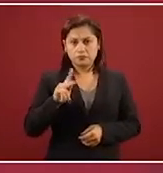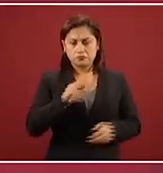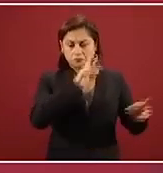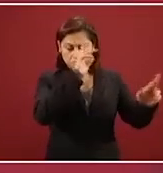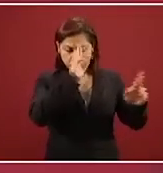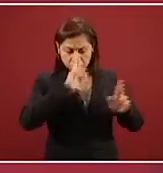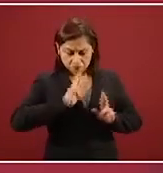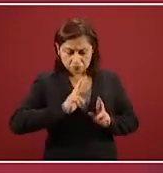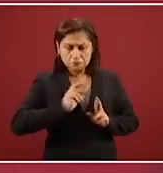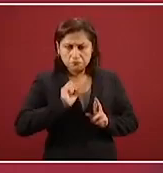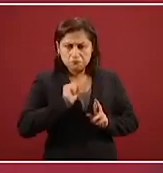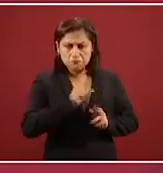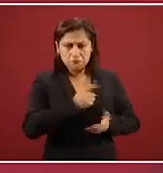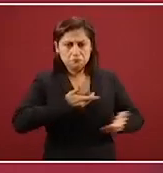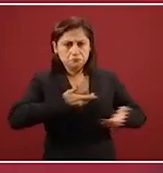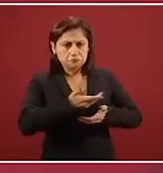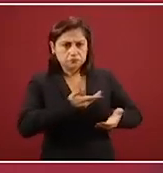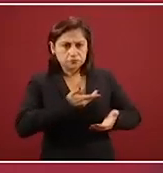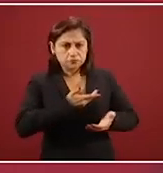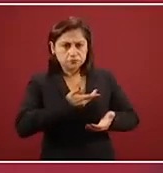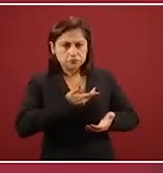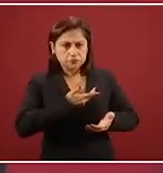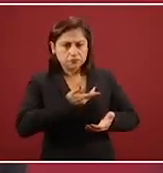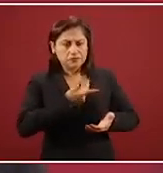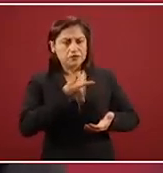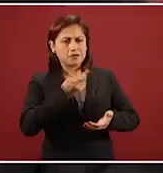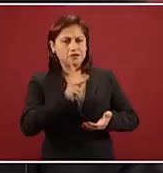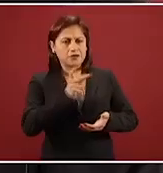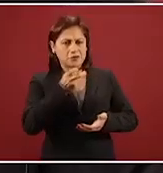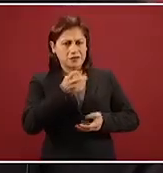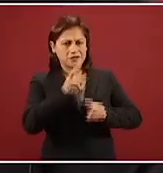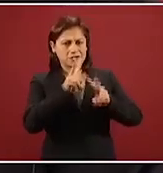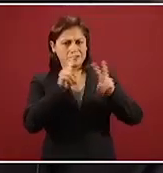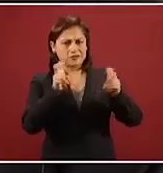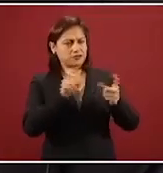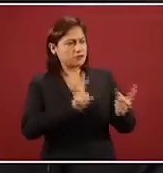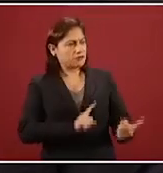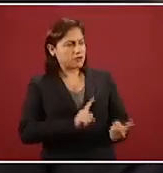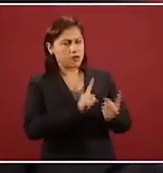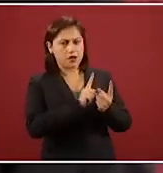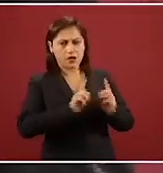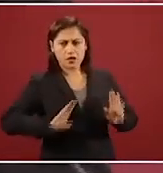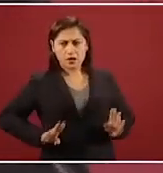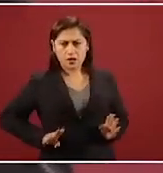Y no es un asunto personal, no es cómo